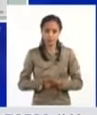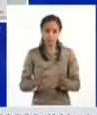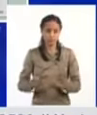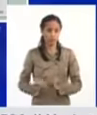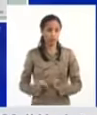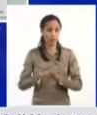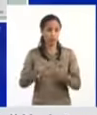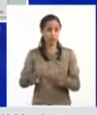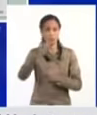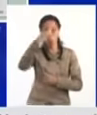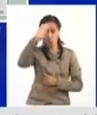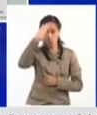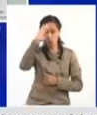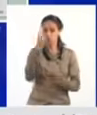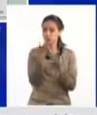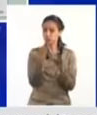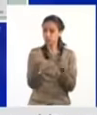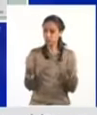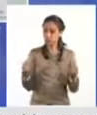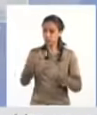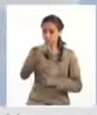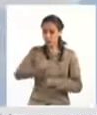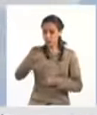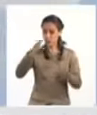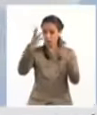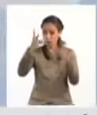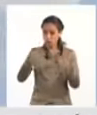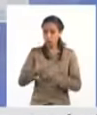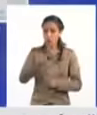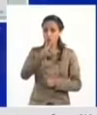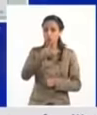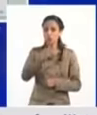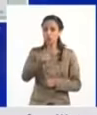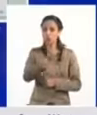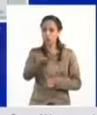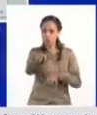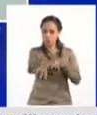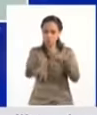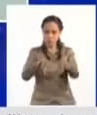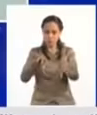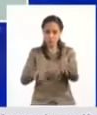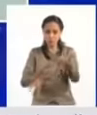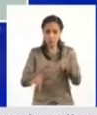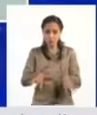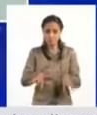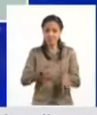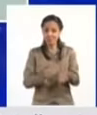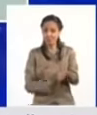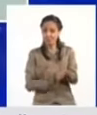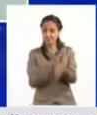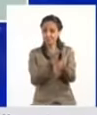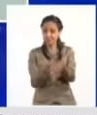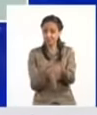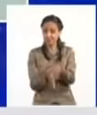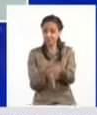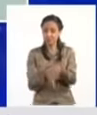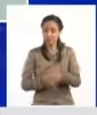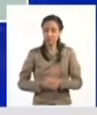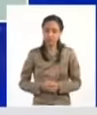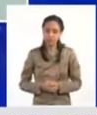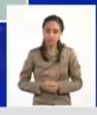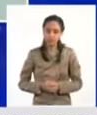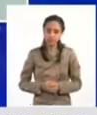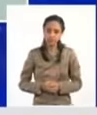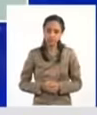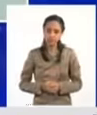cifra de 205 eventos activos de la COVID-19 en estos